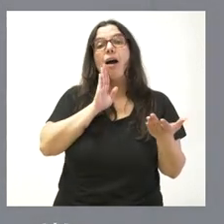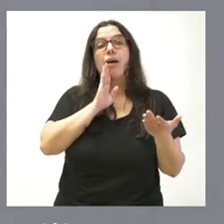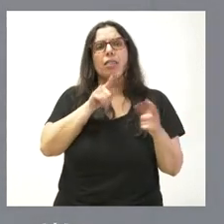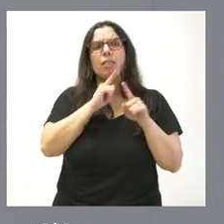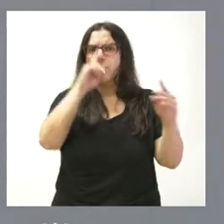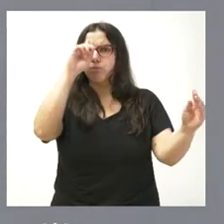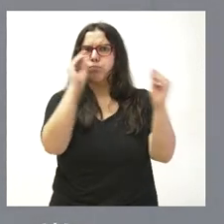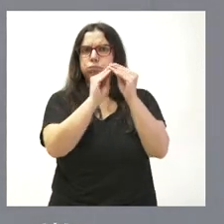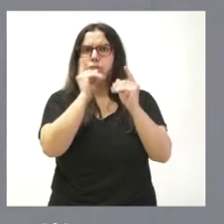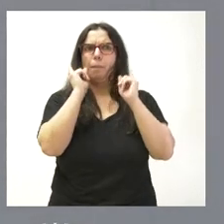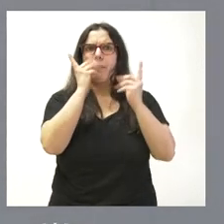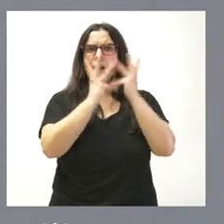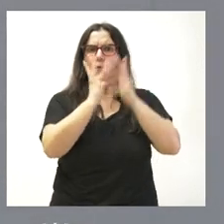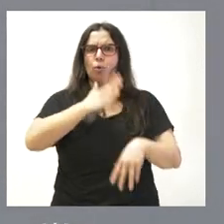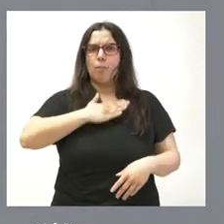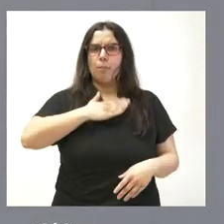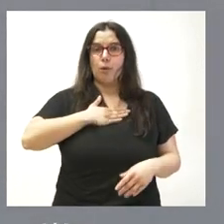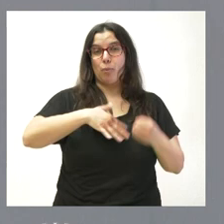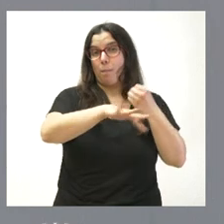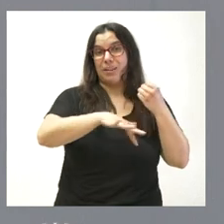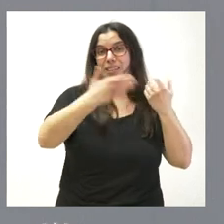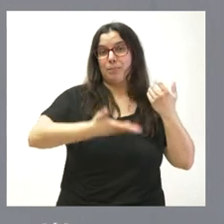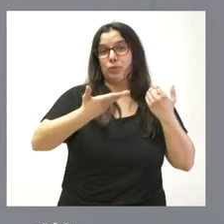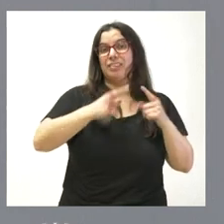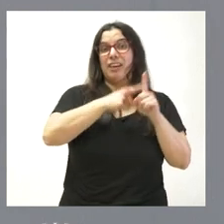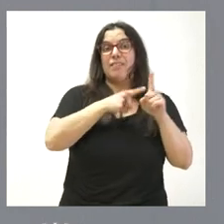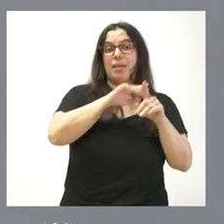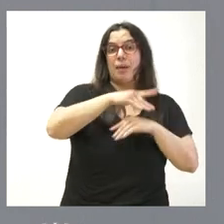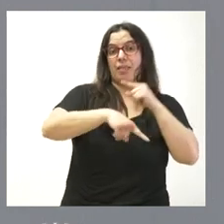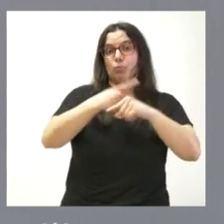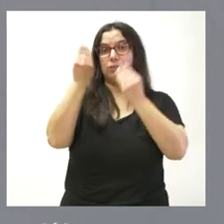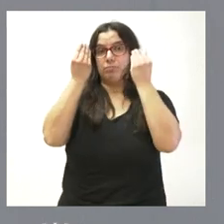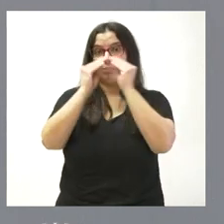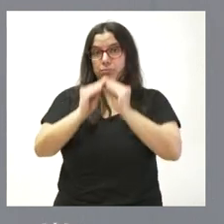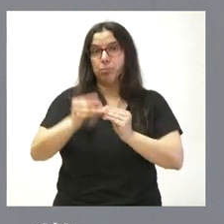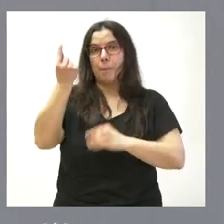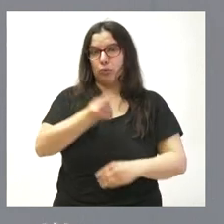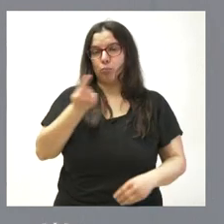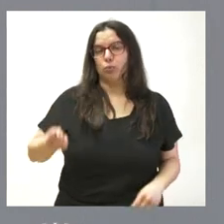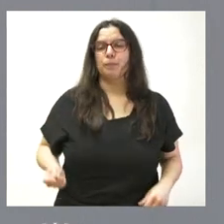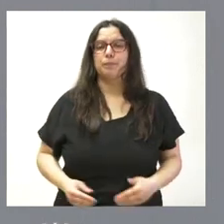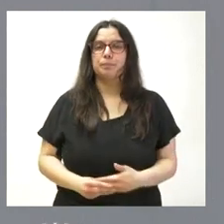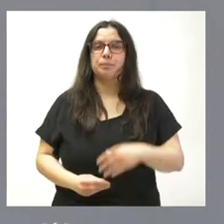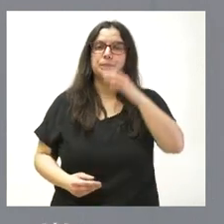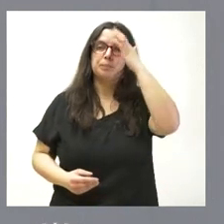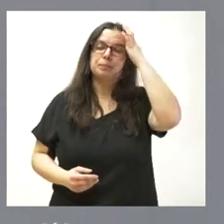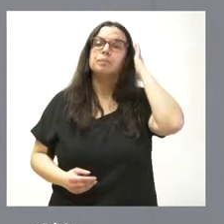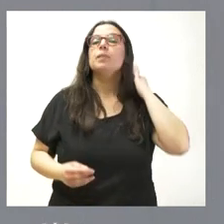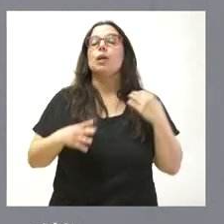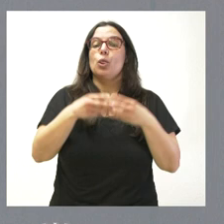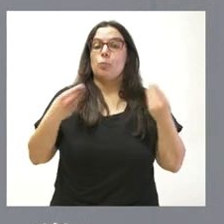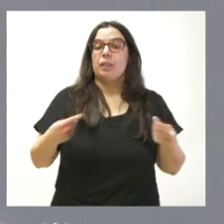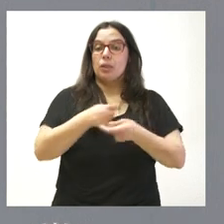macroeconómicas que es la base para el presupuesto de la comunidad de este ejercicio en la documentación que les hemos